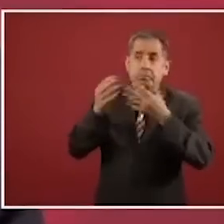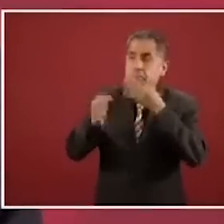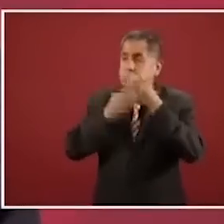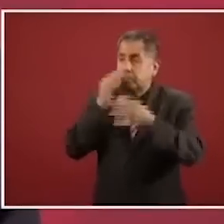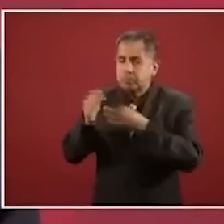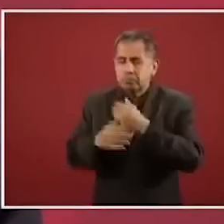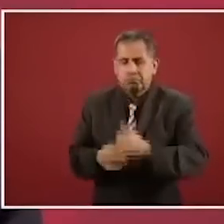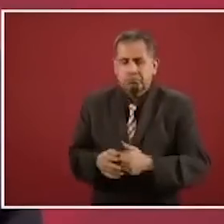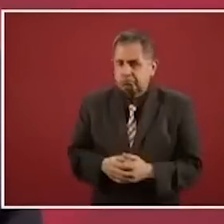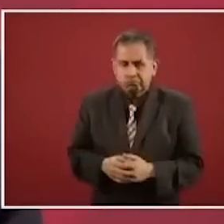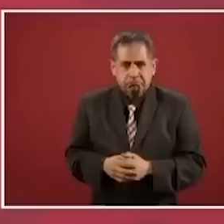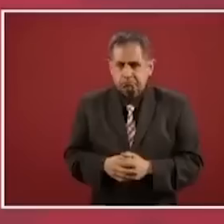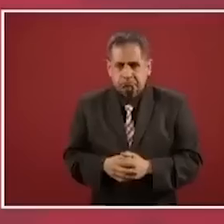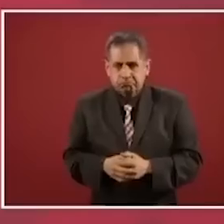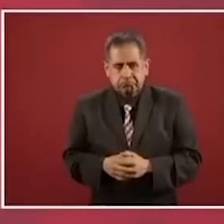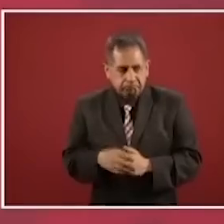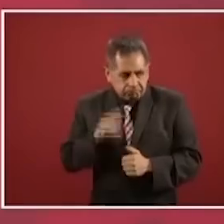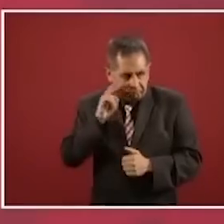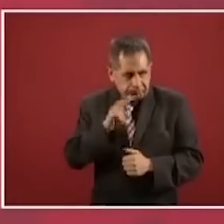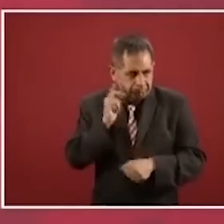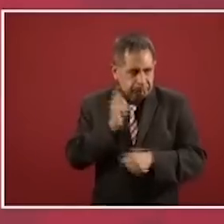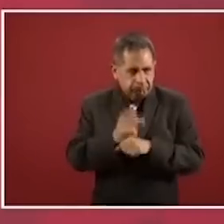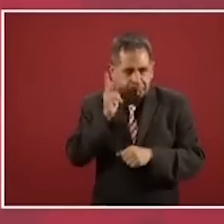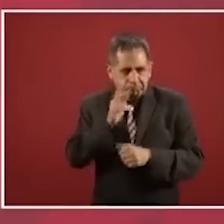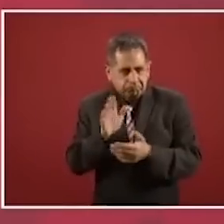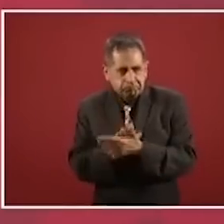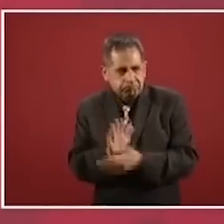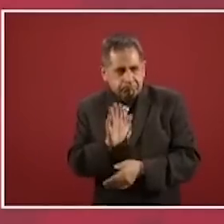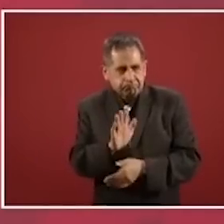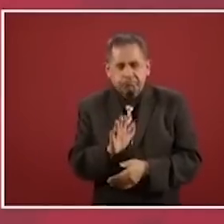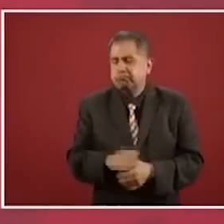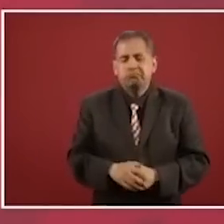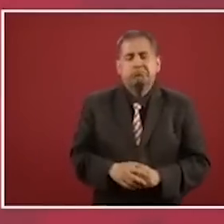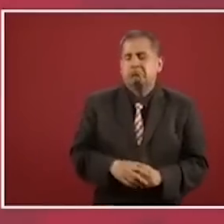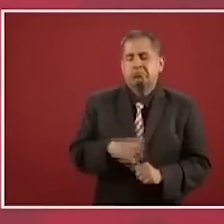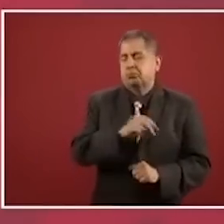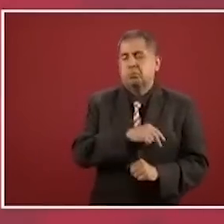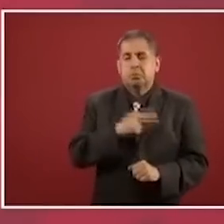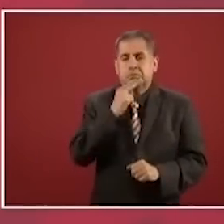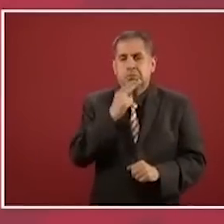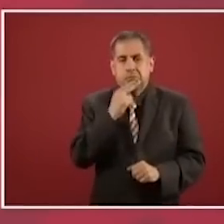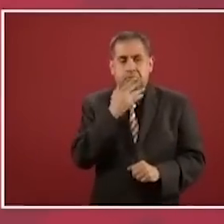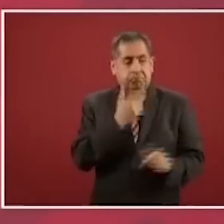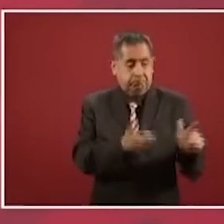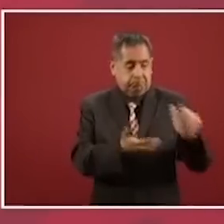y se demostró que no se le daba ese uso.